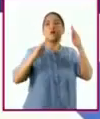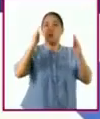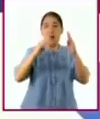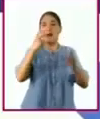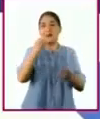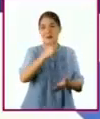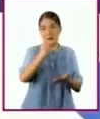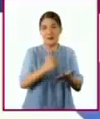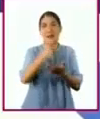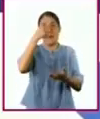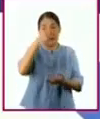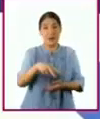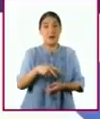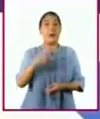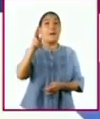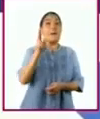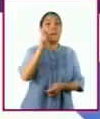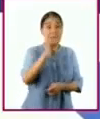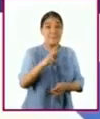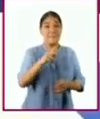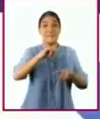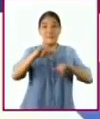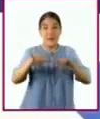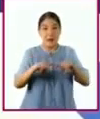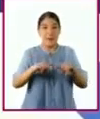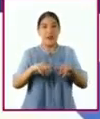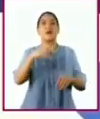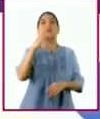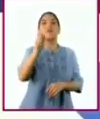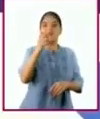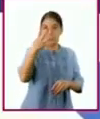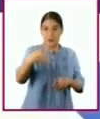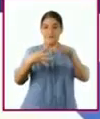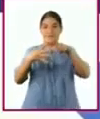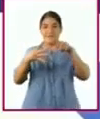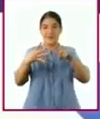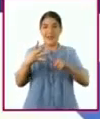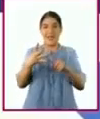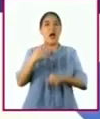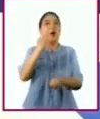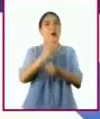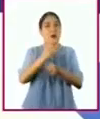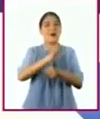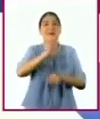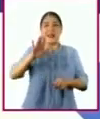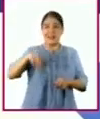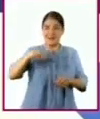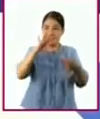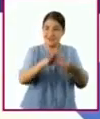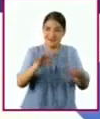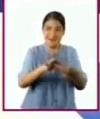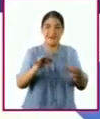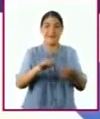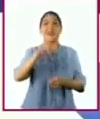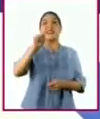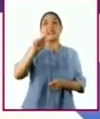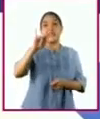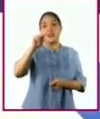Ojo, este mapa debe llevar al menos estos 4 elementos de los que aprendimos en esta sesión: